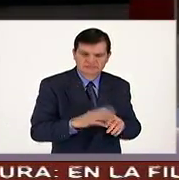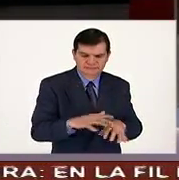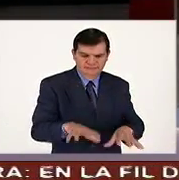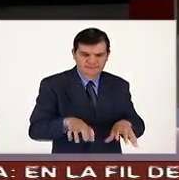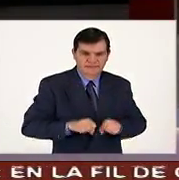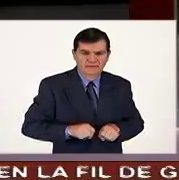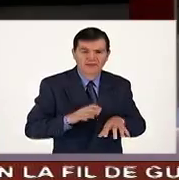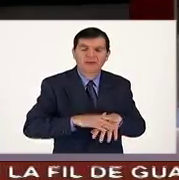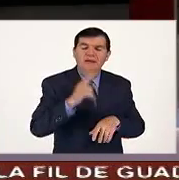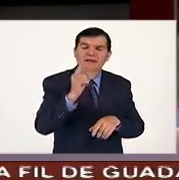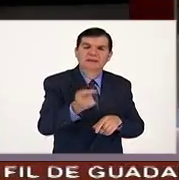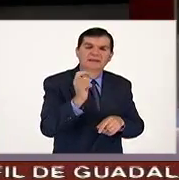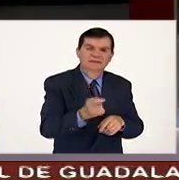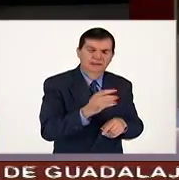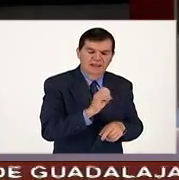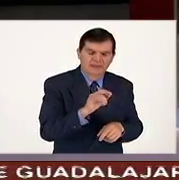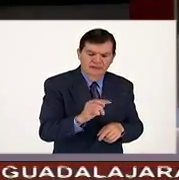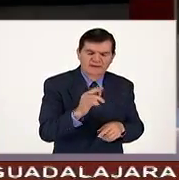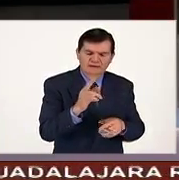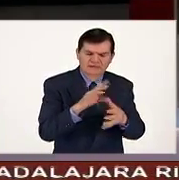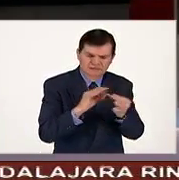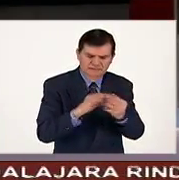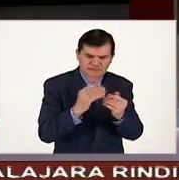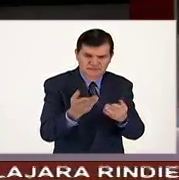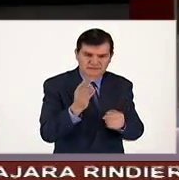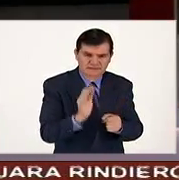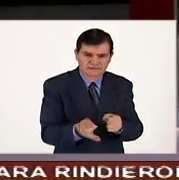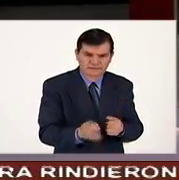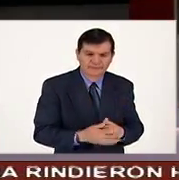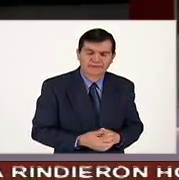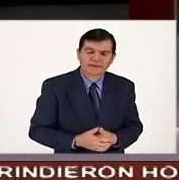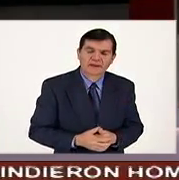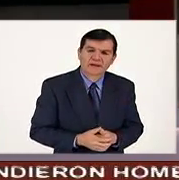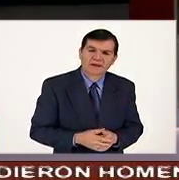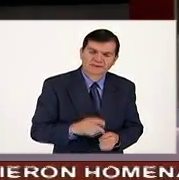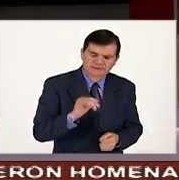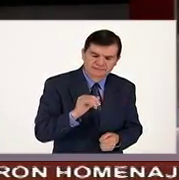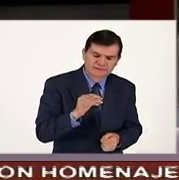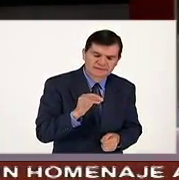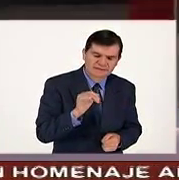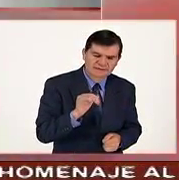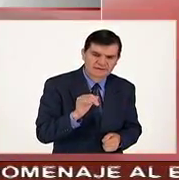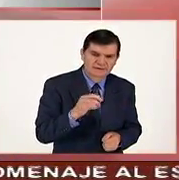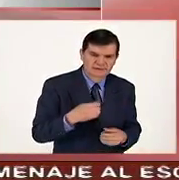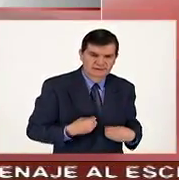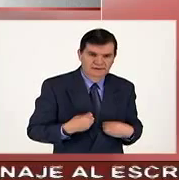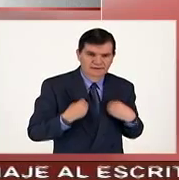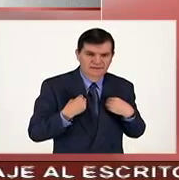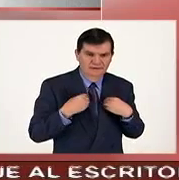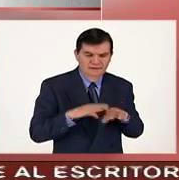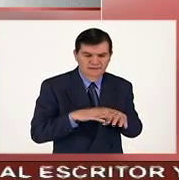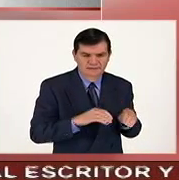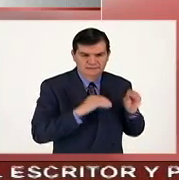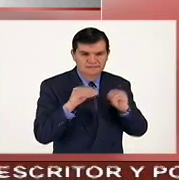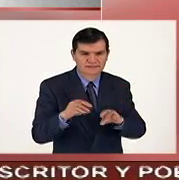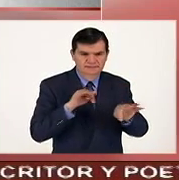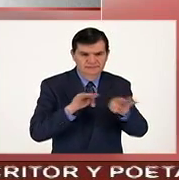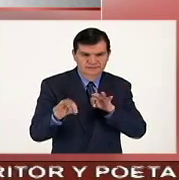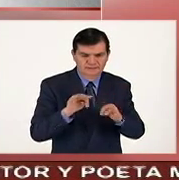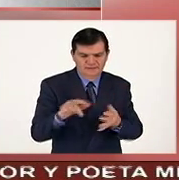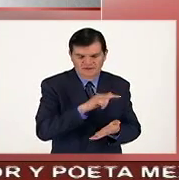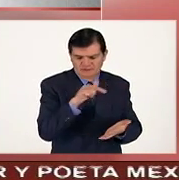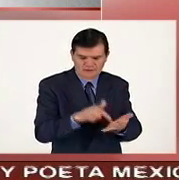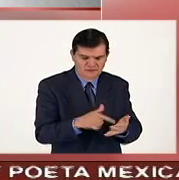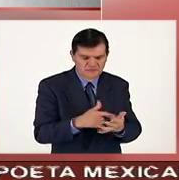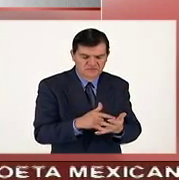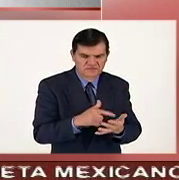adopción. Edith, muy buenos días, platícanos. Buenos días, pues sí, la vida nos ha llevado a trabajar en un área muy